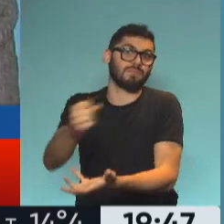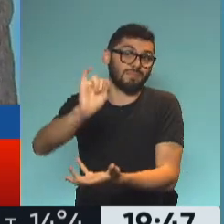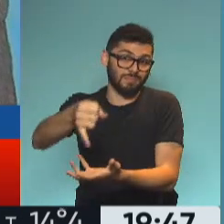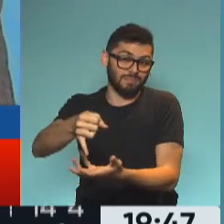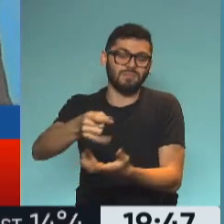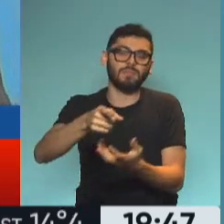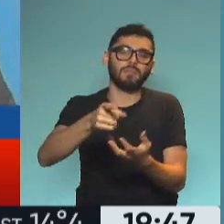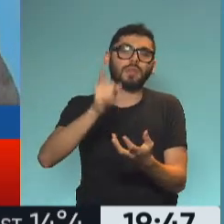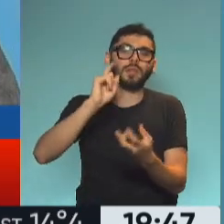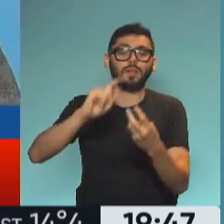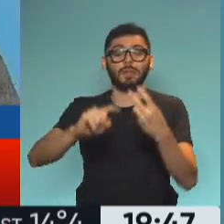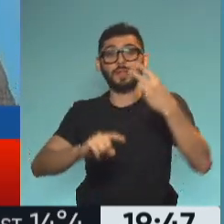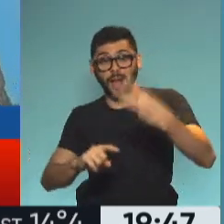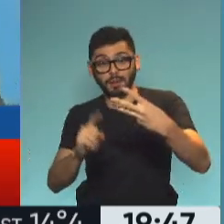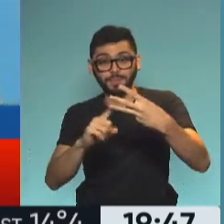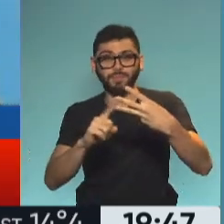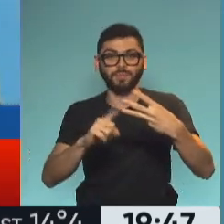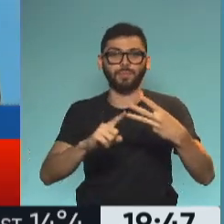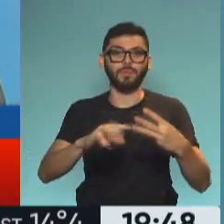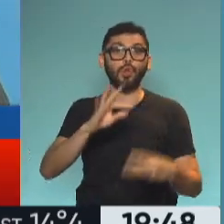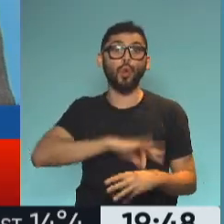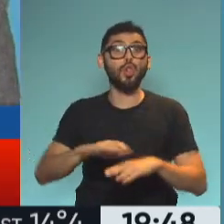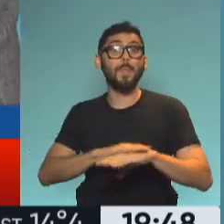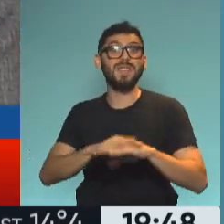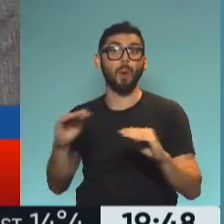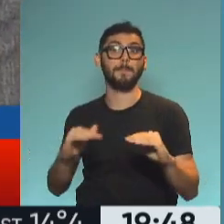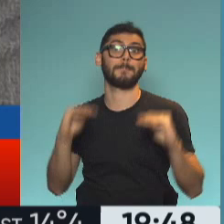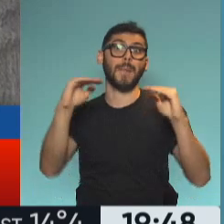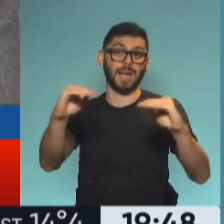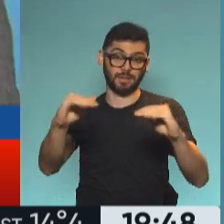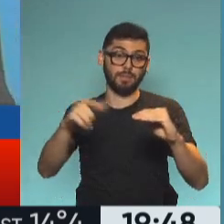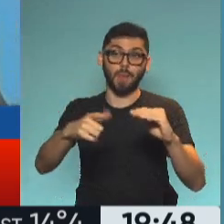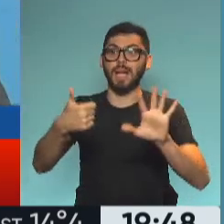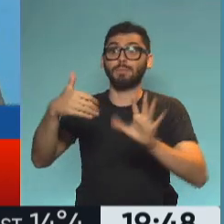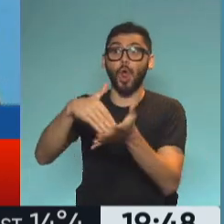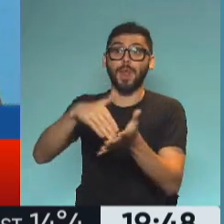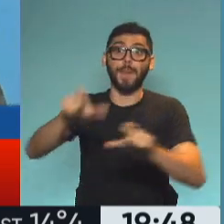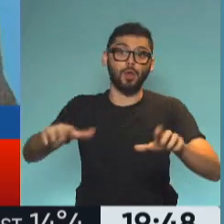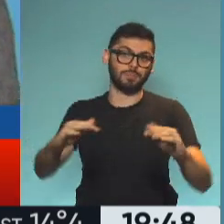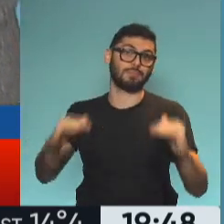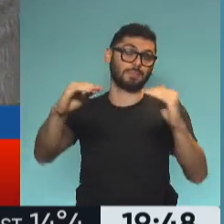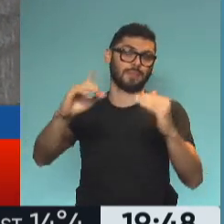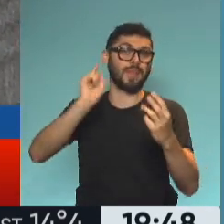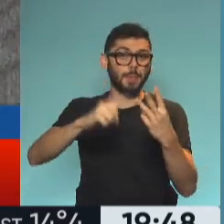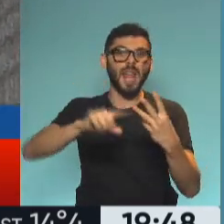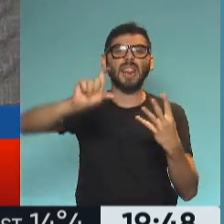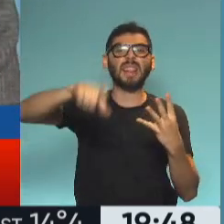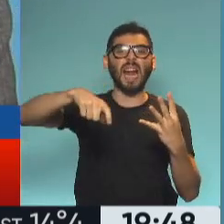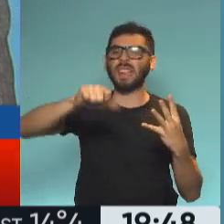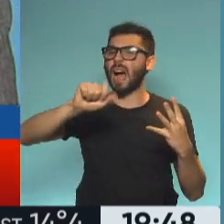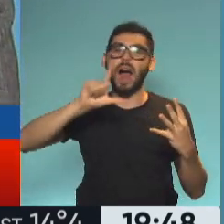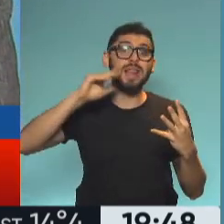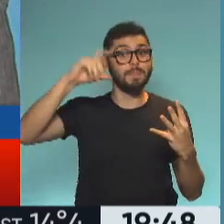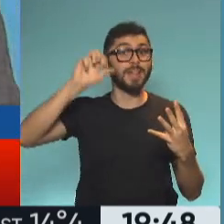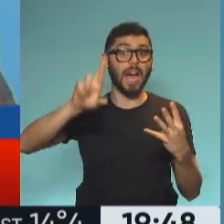lugar, avanzamos con la suba del salario mínimo, que es una referencia para 6 millones de personas, y ampliamos la tarjeta alimentar, que llega a 4 millones